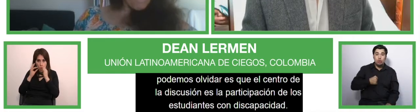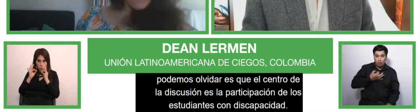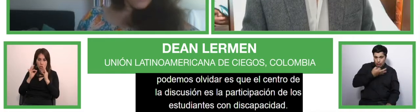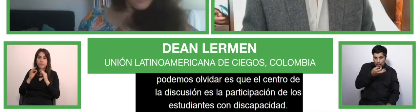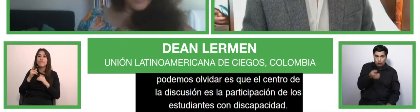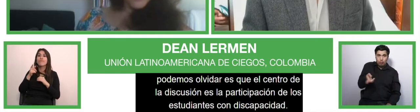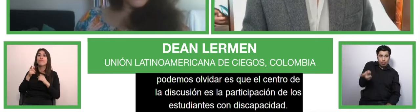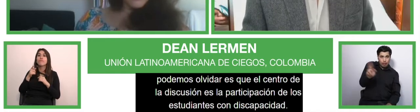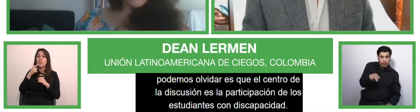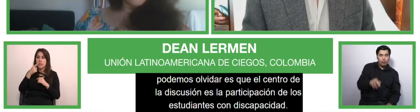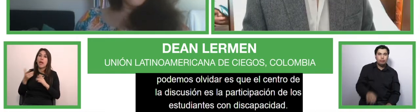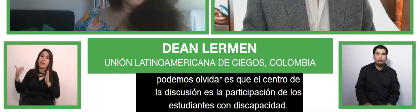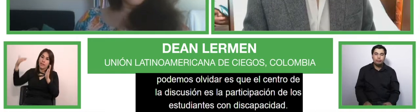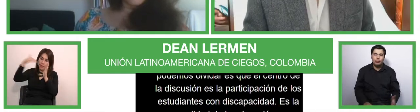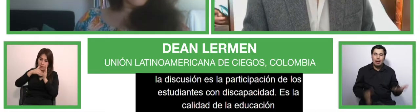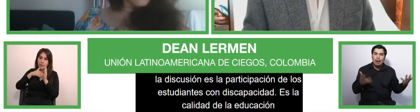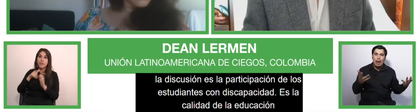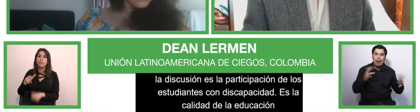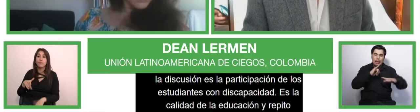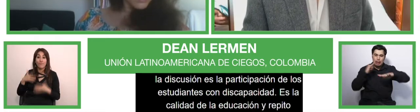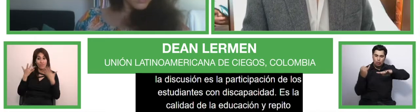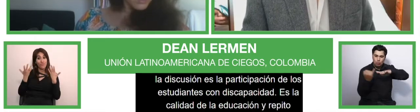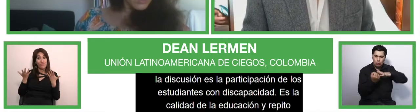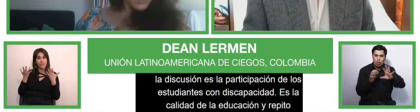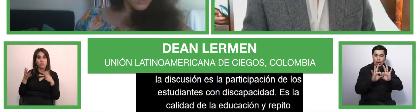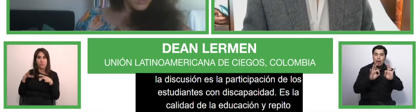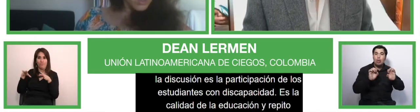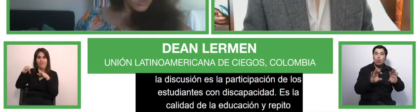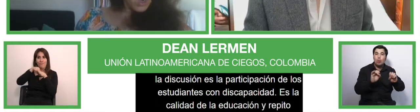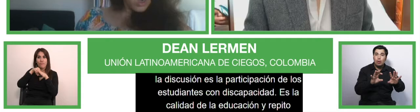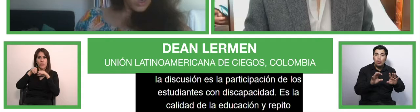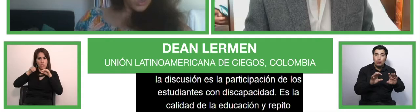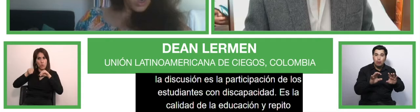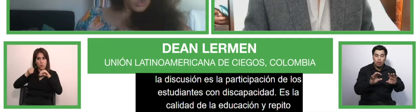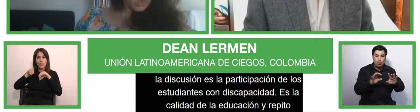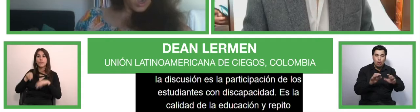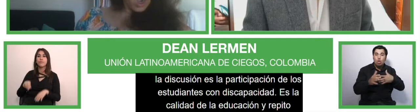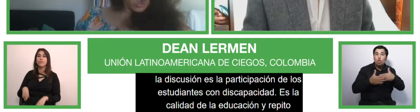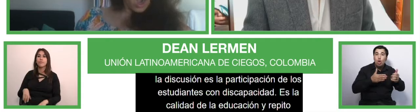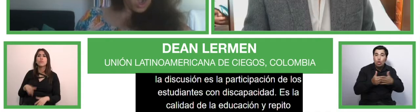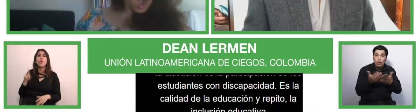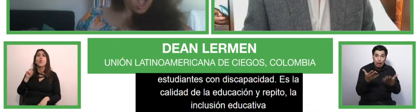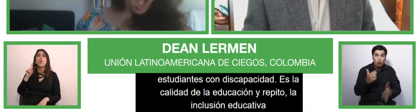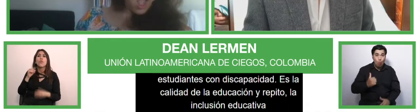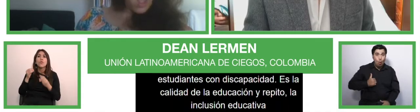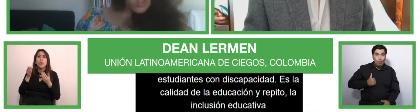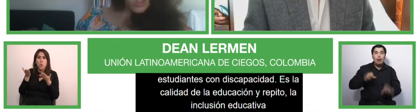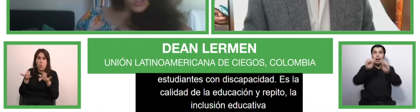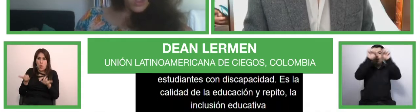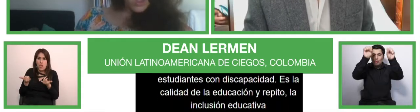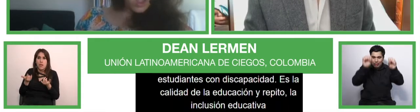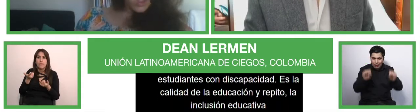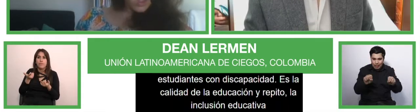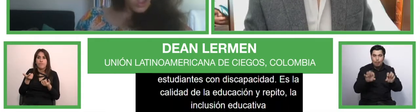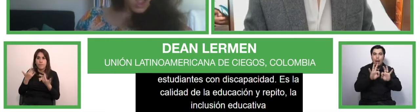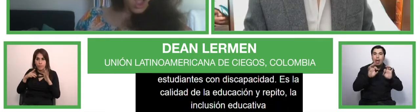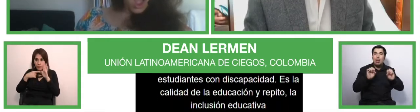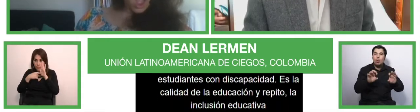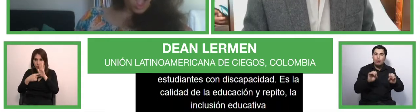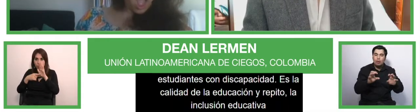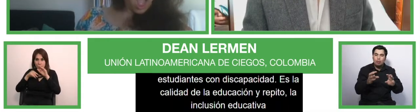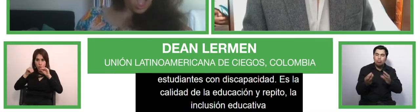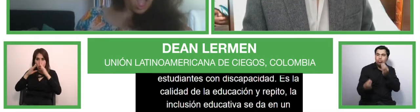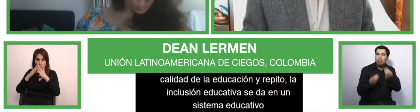insisto, la inclusión educativa se da en un sistema educativo que implica